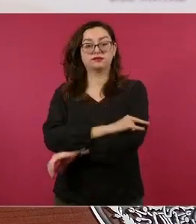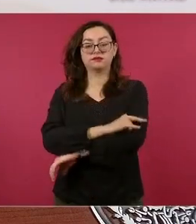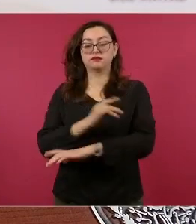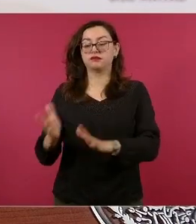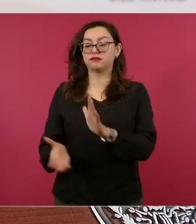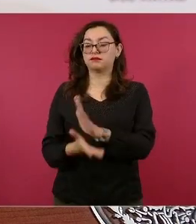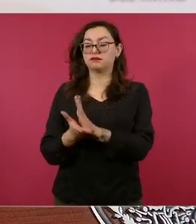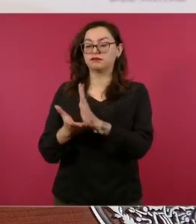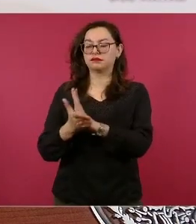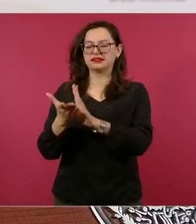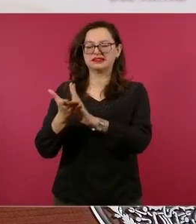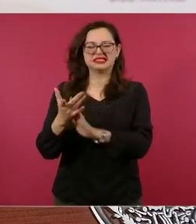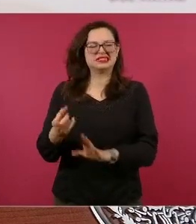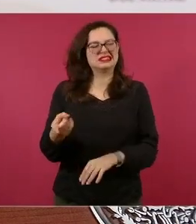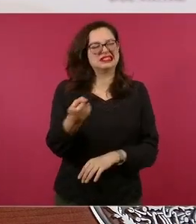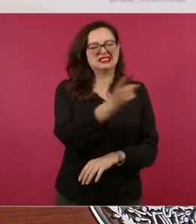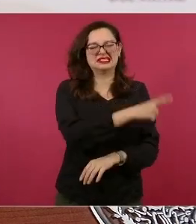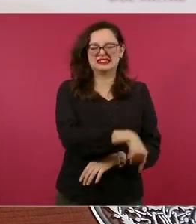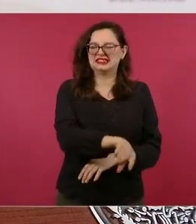No, una campaña